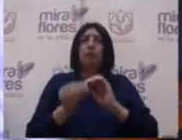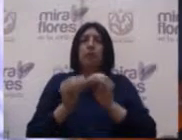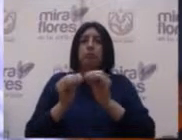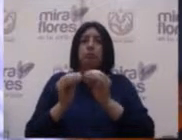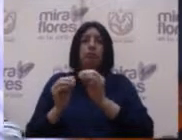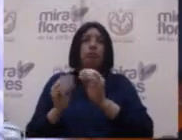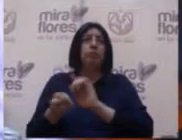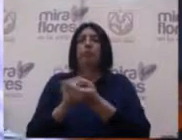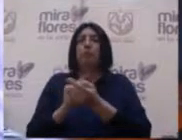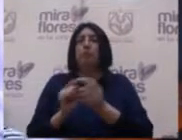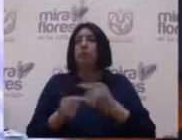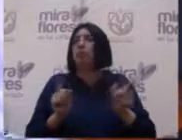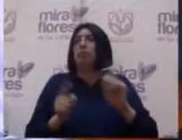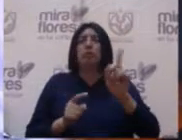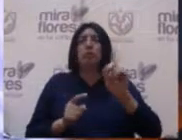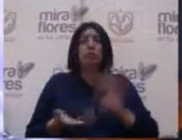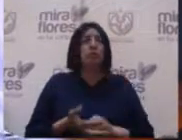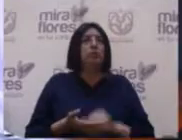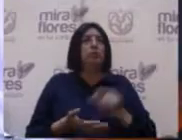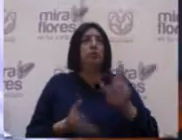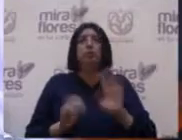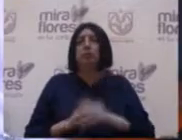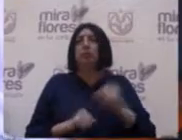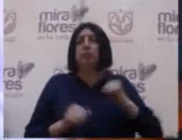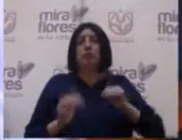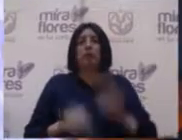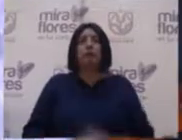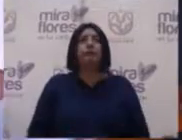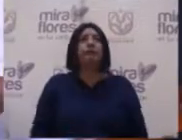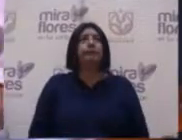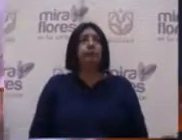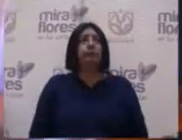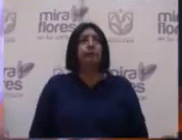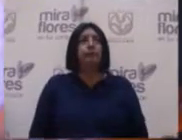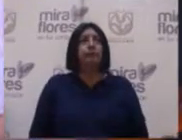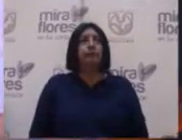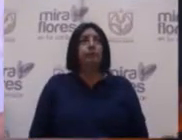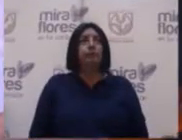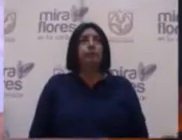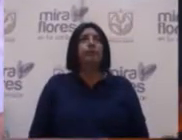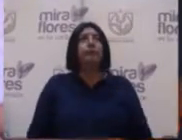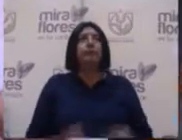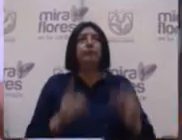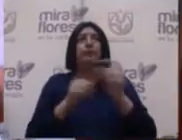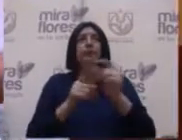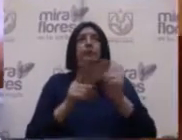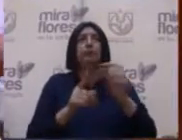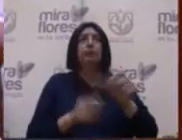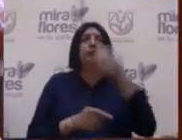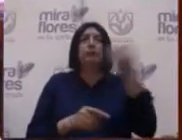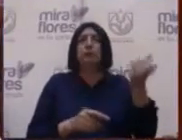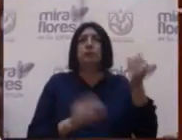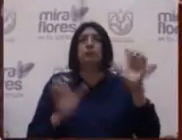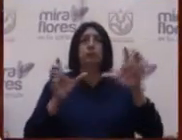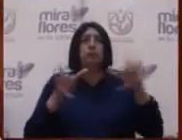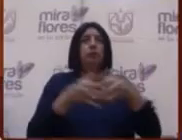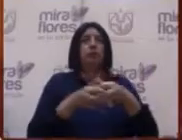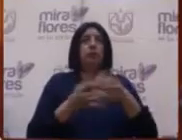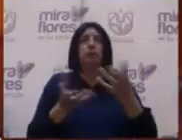modificaciones, pero de eso no se trata, señor alcalde. Gracias. Bien, ofrezco la palabra a algún otro miembro del consejo que